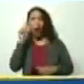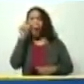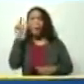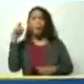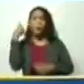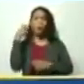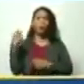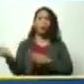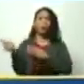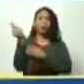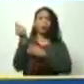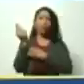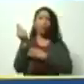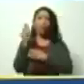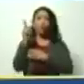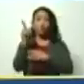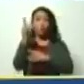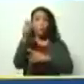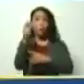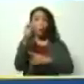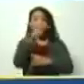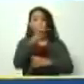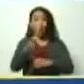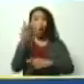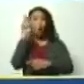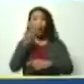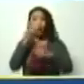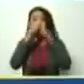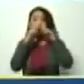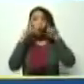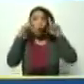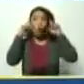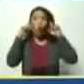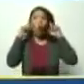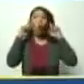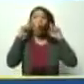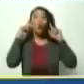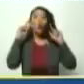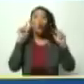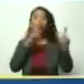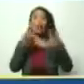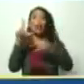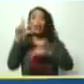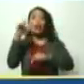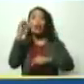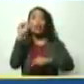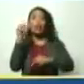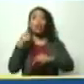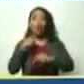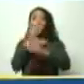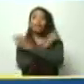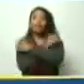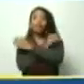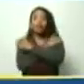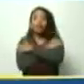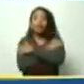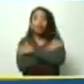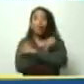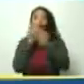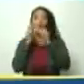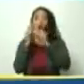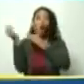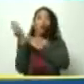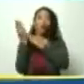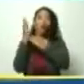pregunta mira tú eres una de las pocas personas que usa tapabocas y Liz también los felicito gracias hay que seguir